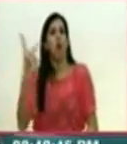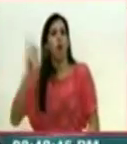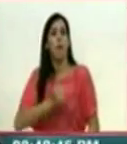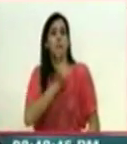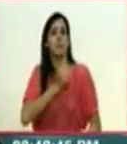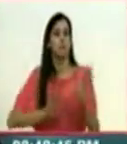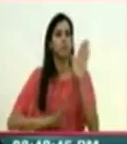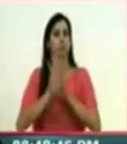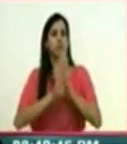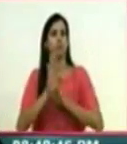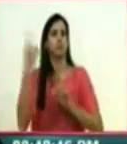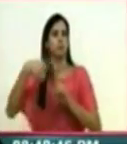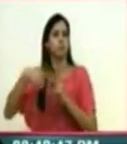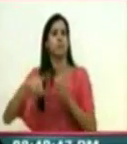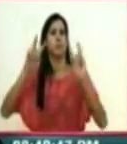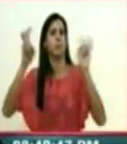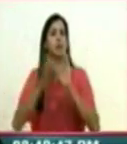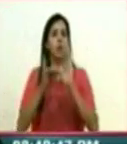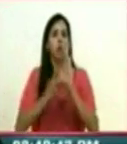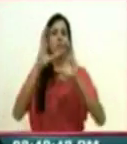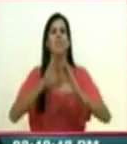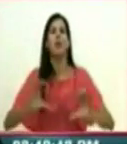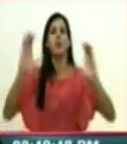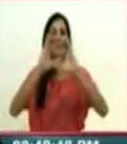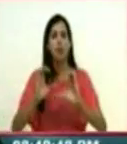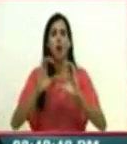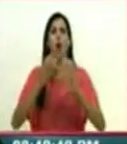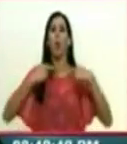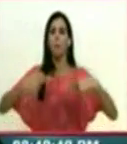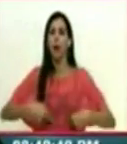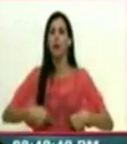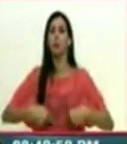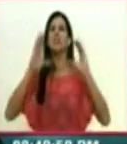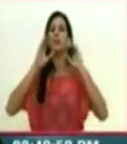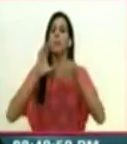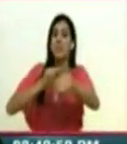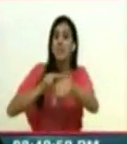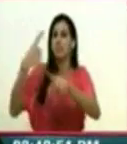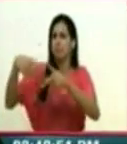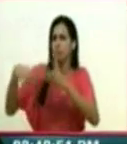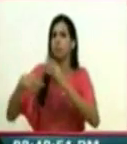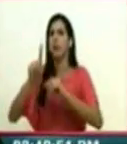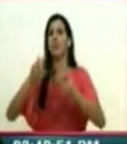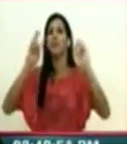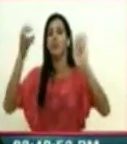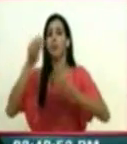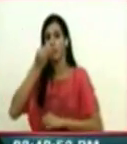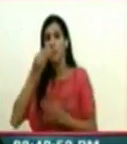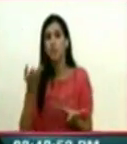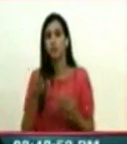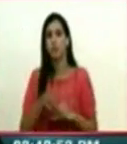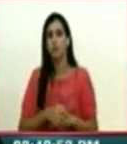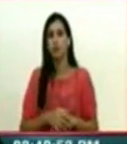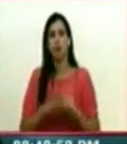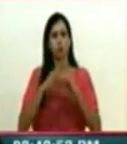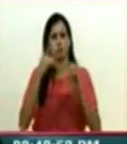desarrollar todos estos aspectos, el tecnológico, el científico, el humanista, la medicina, también el agroalimentario. En